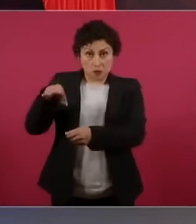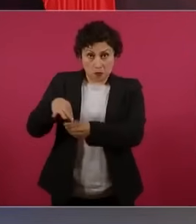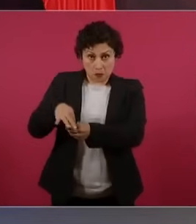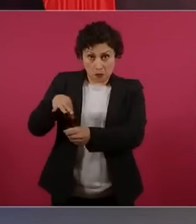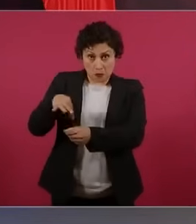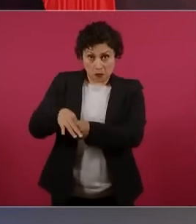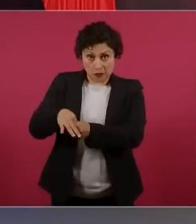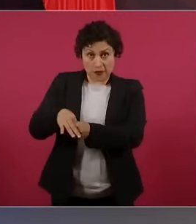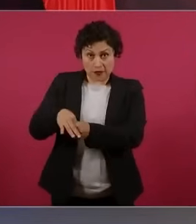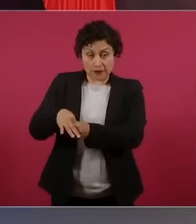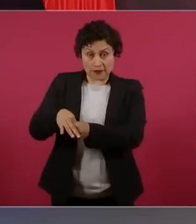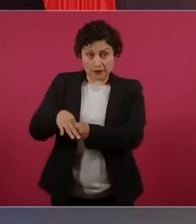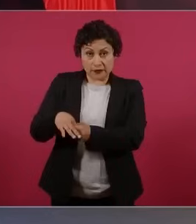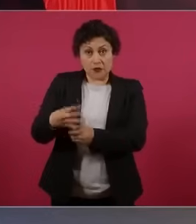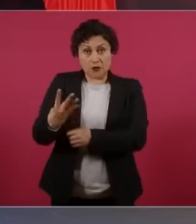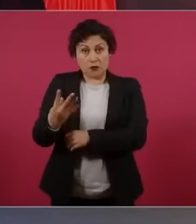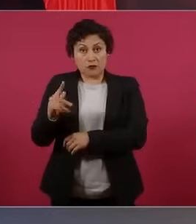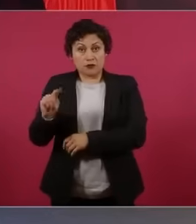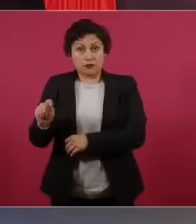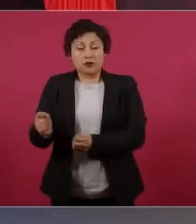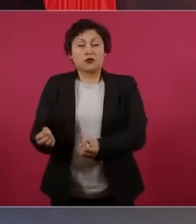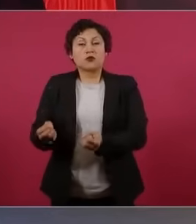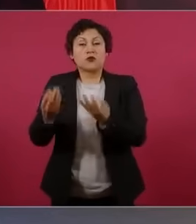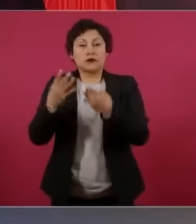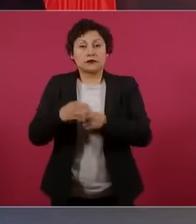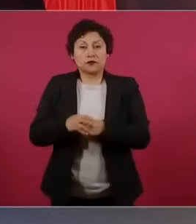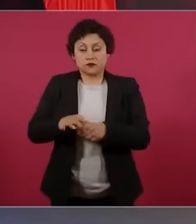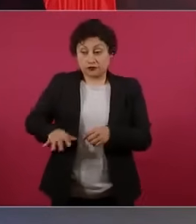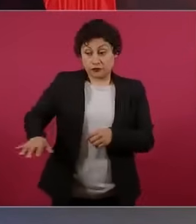el Movimiento de Transformación? De los 60,